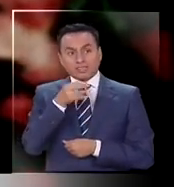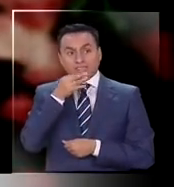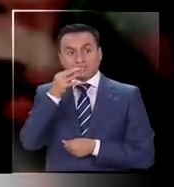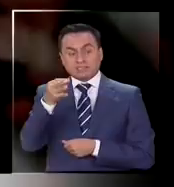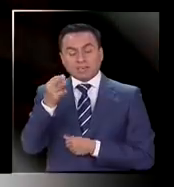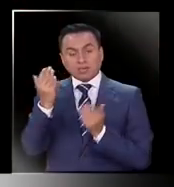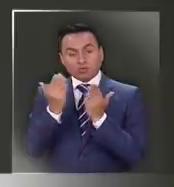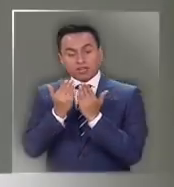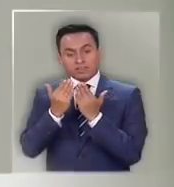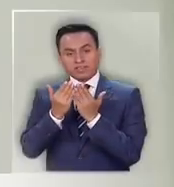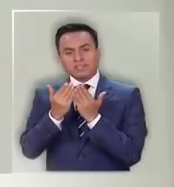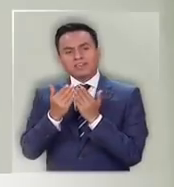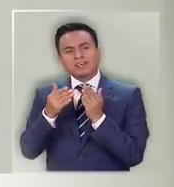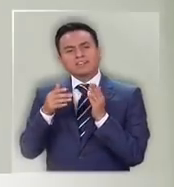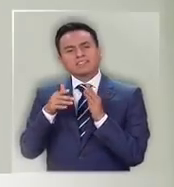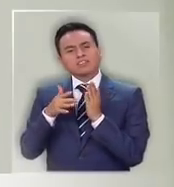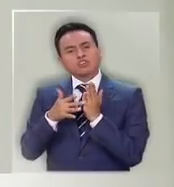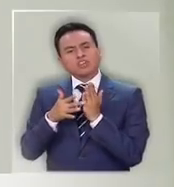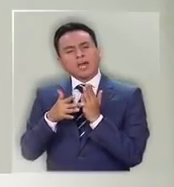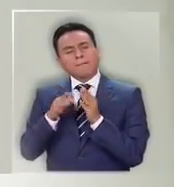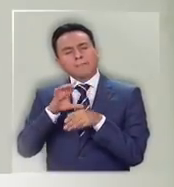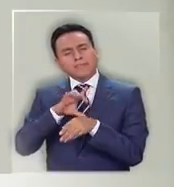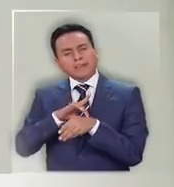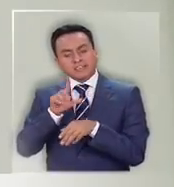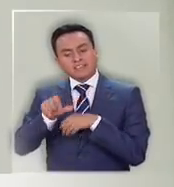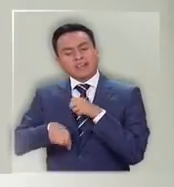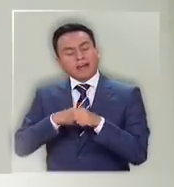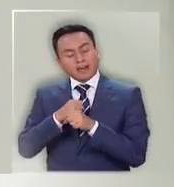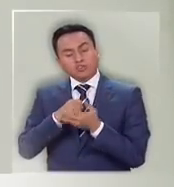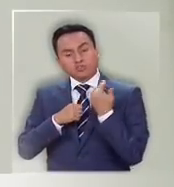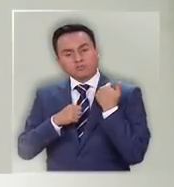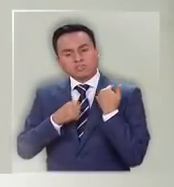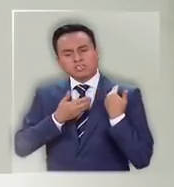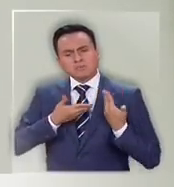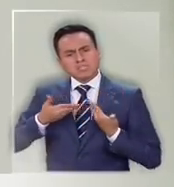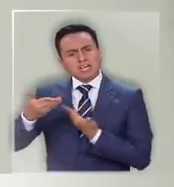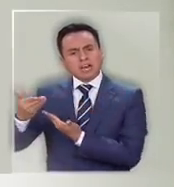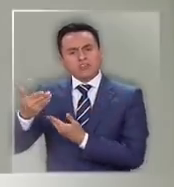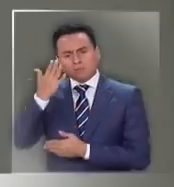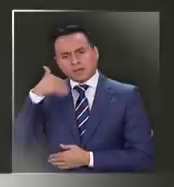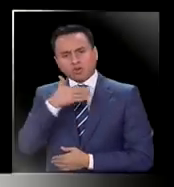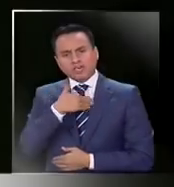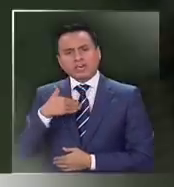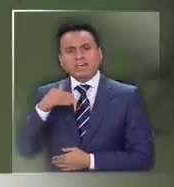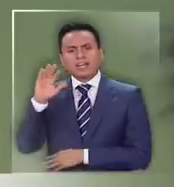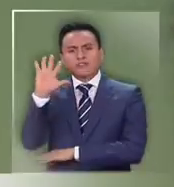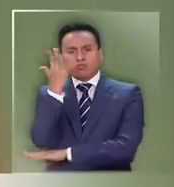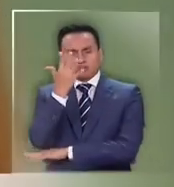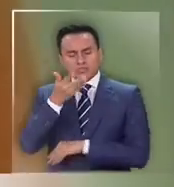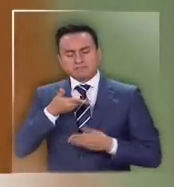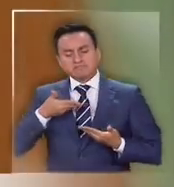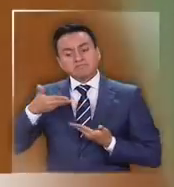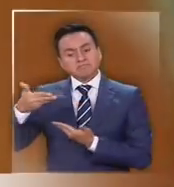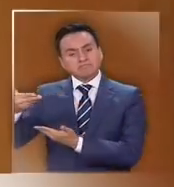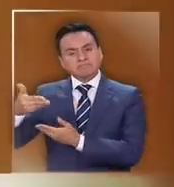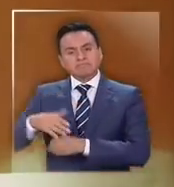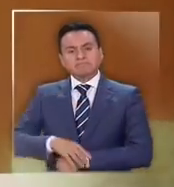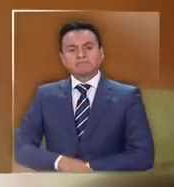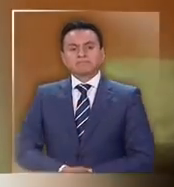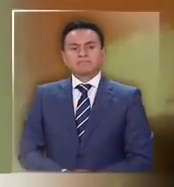siendo estudiante de tecnología médica con 17 años, es invitado a la parroquia El Bosque.